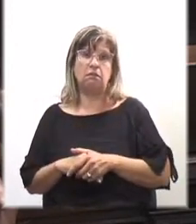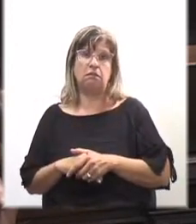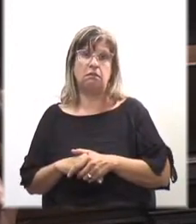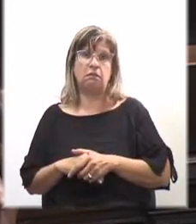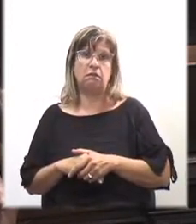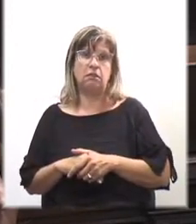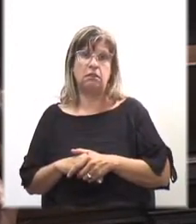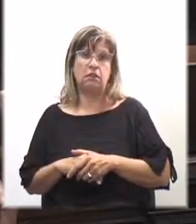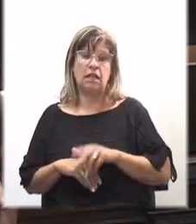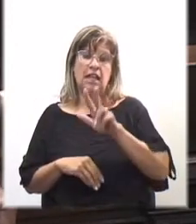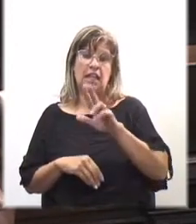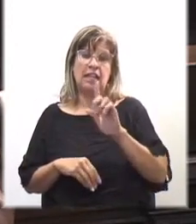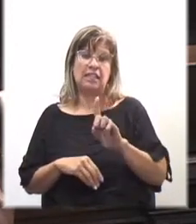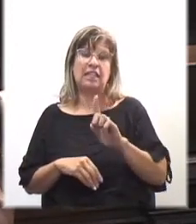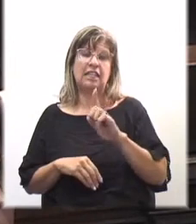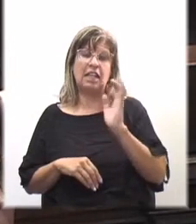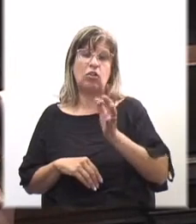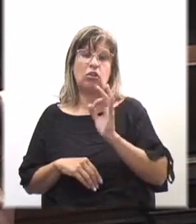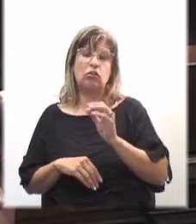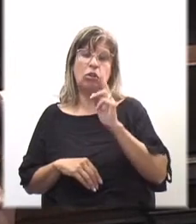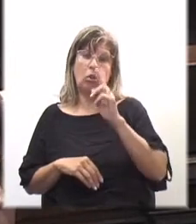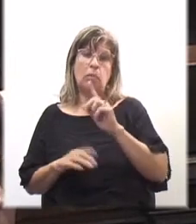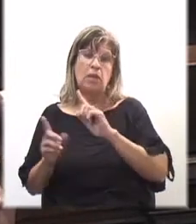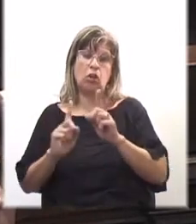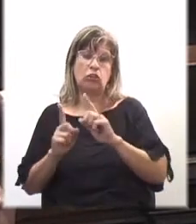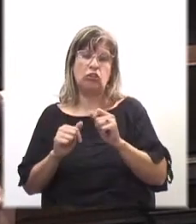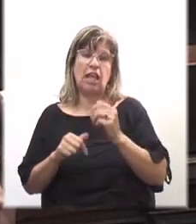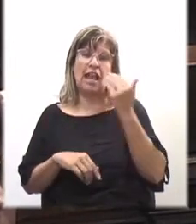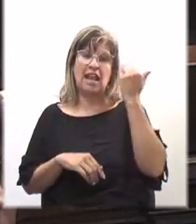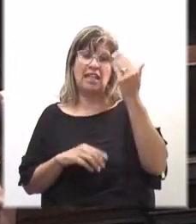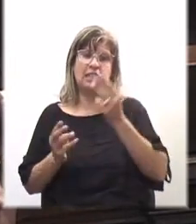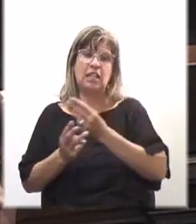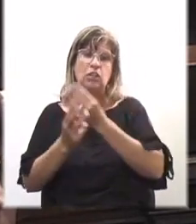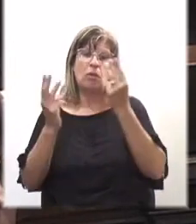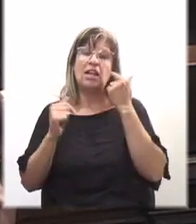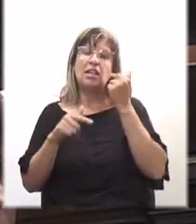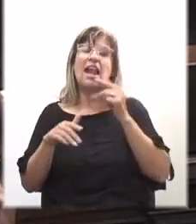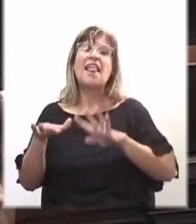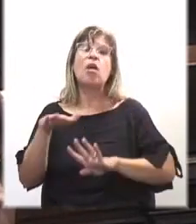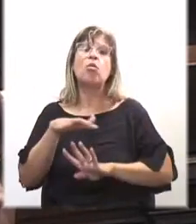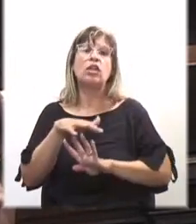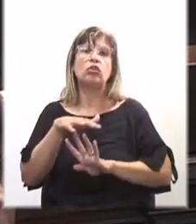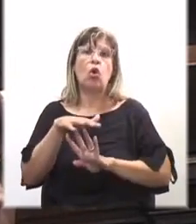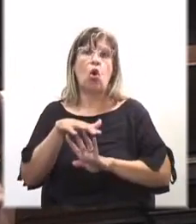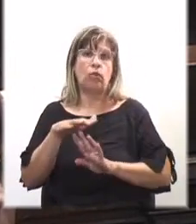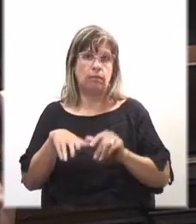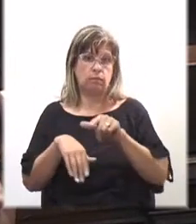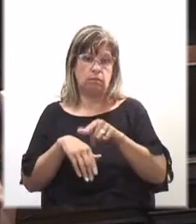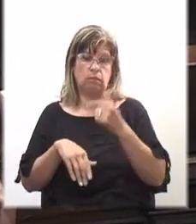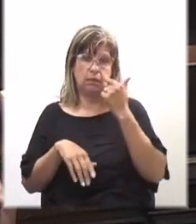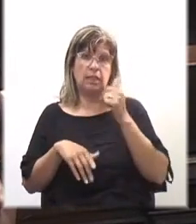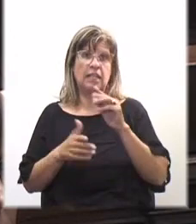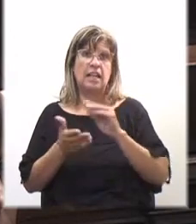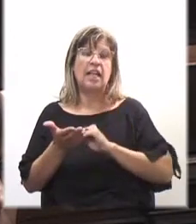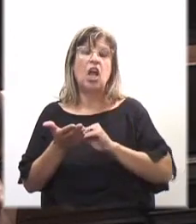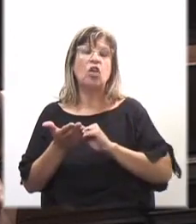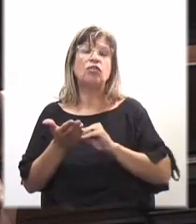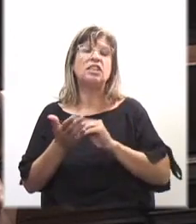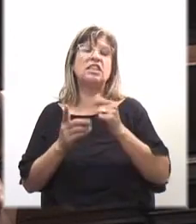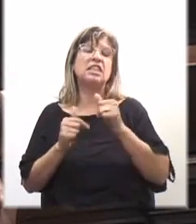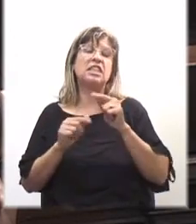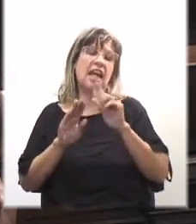El 31 de octubre del 11, la Asamblea General de la UNESCO, ¿no?, que es la oficina de las Naciones Unidas que tiene que